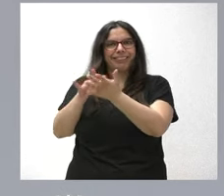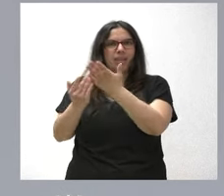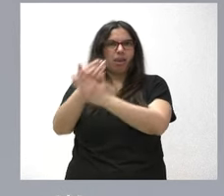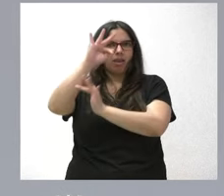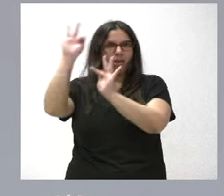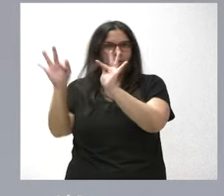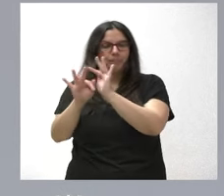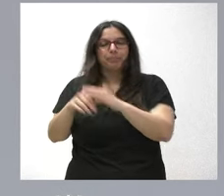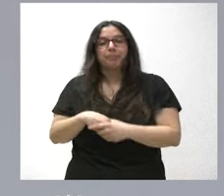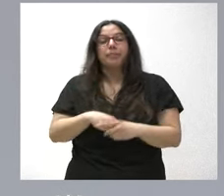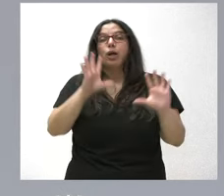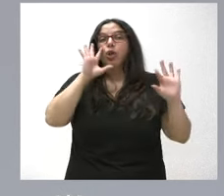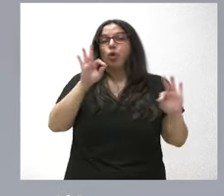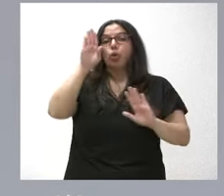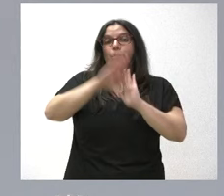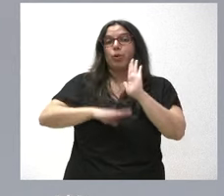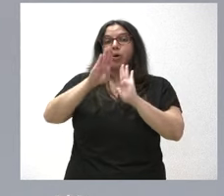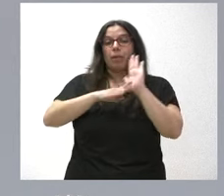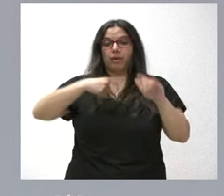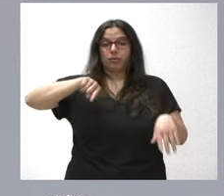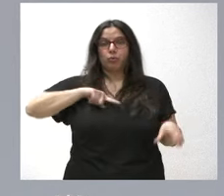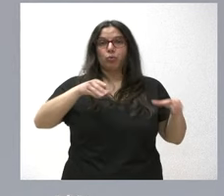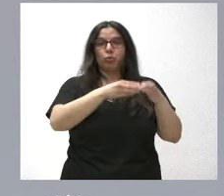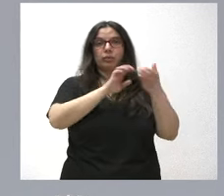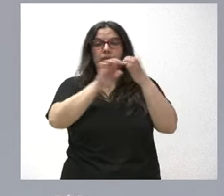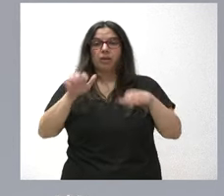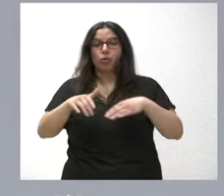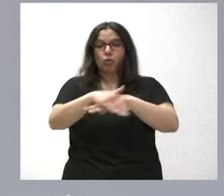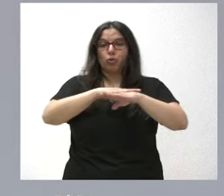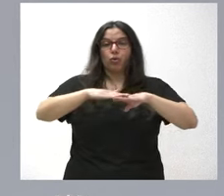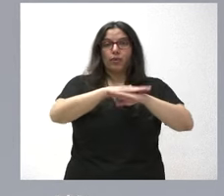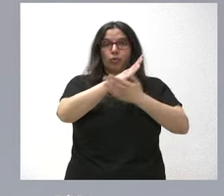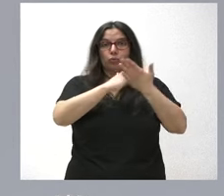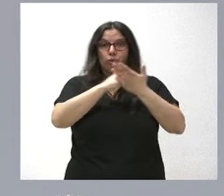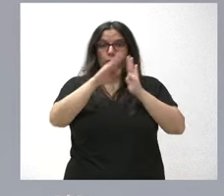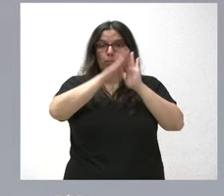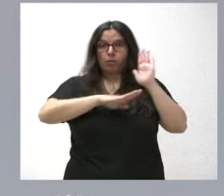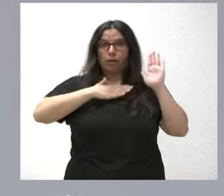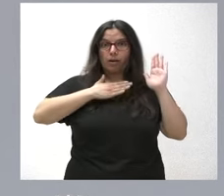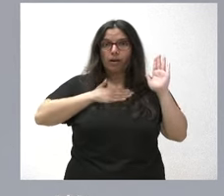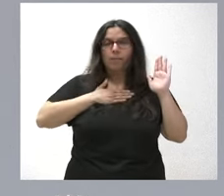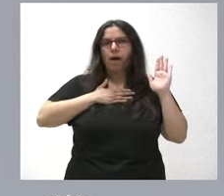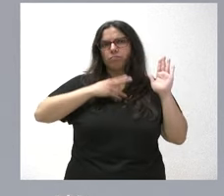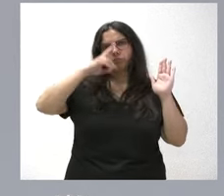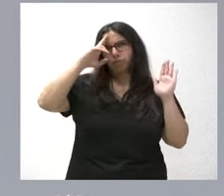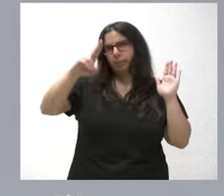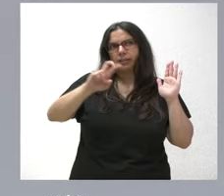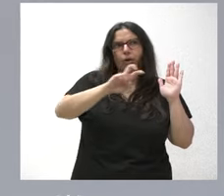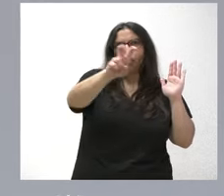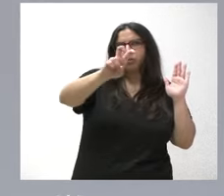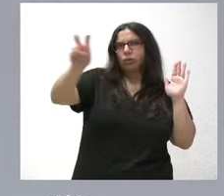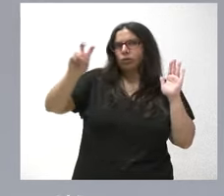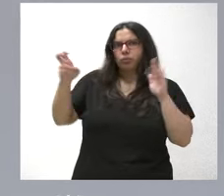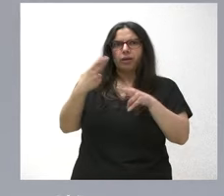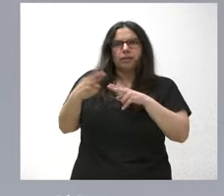Y, lógicamente, la programación que hace la Junta de Castilla y León, el Gobierno autonómico, respeta aquellas otras